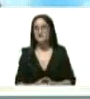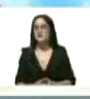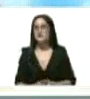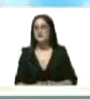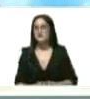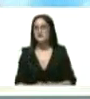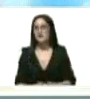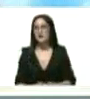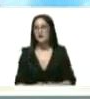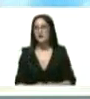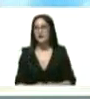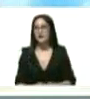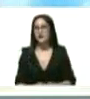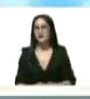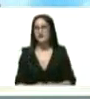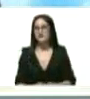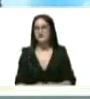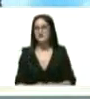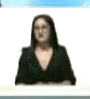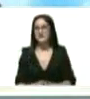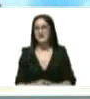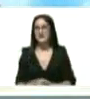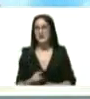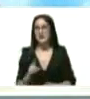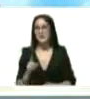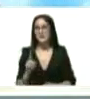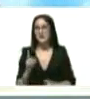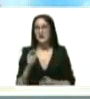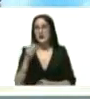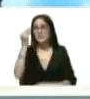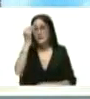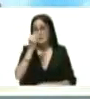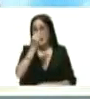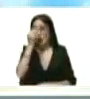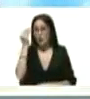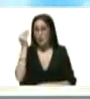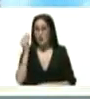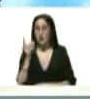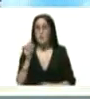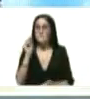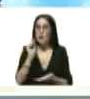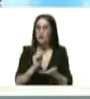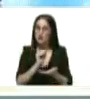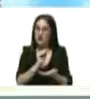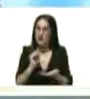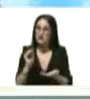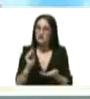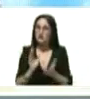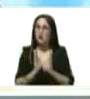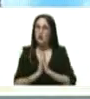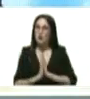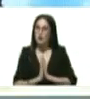para una primera comunión, bautizo,